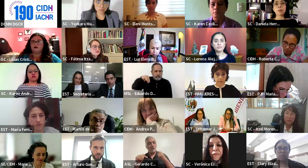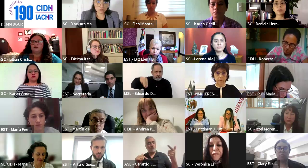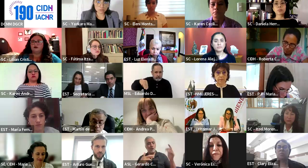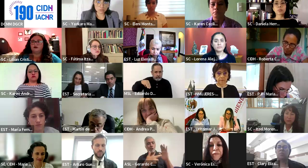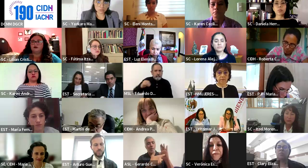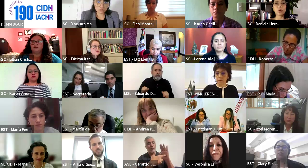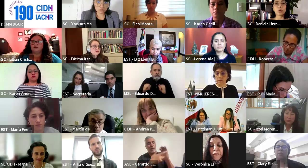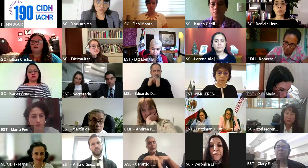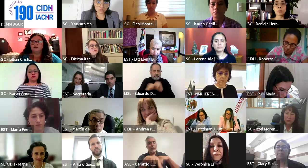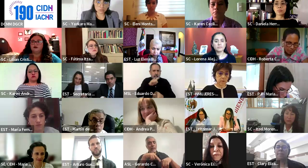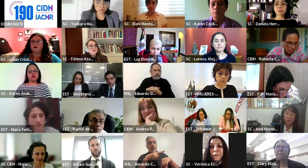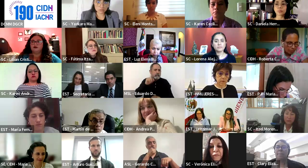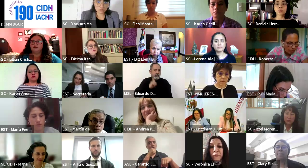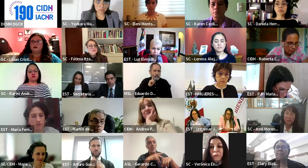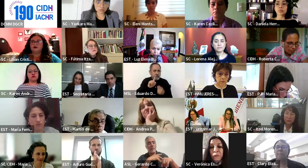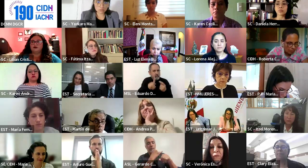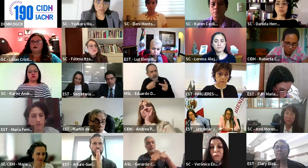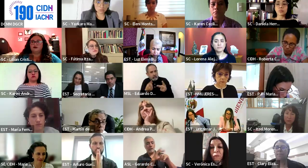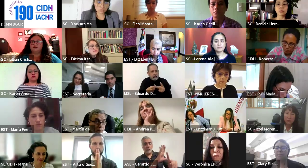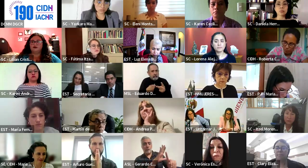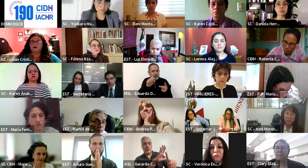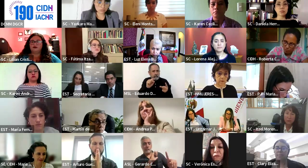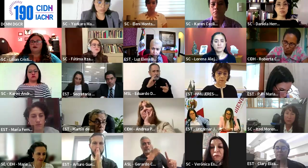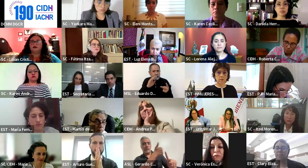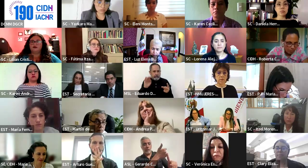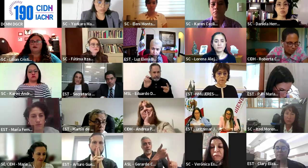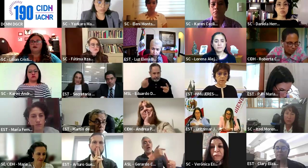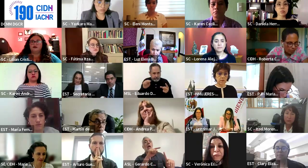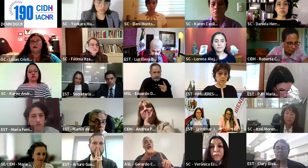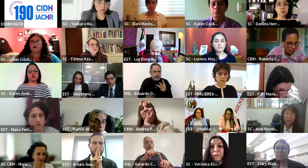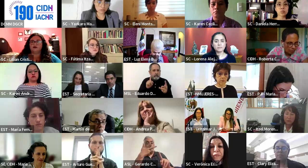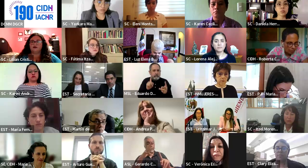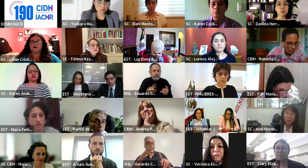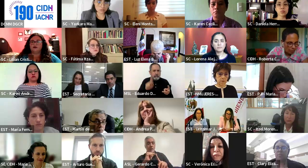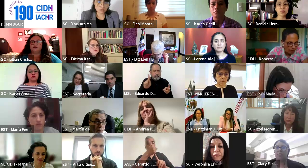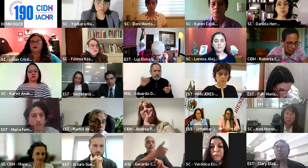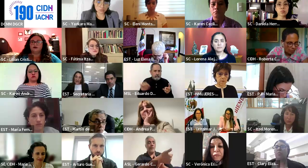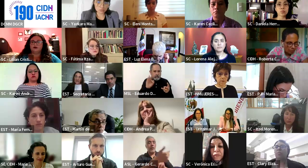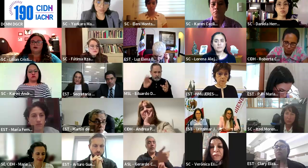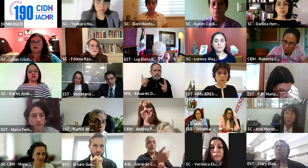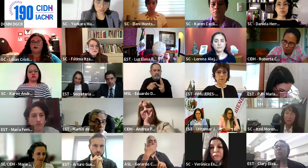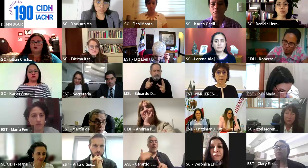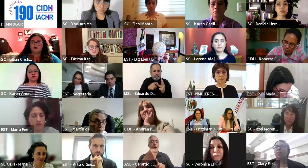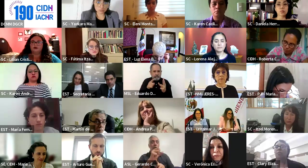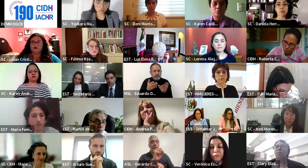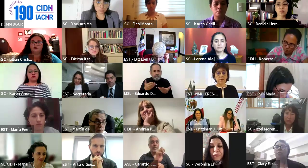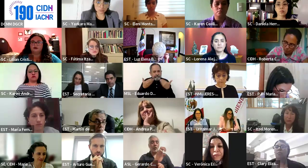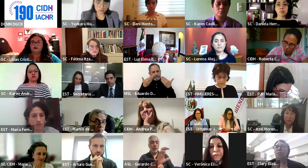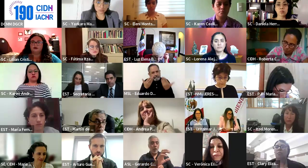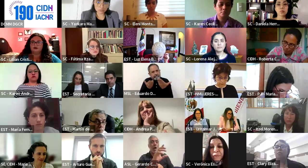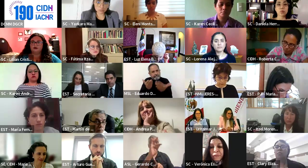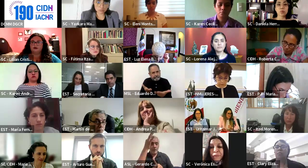Mujeres, a quien seguirá la Secretaría de Bienestar y cerrará el Poder Judicial de la Federación, a quienes